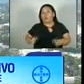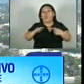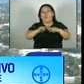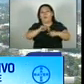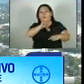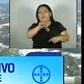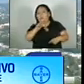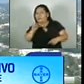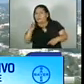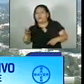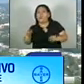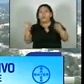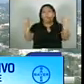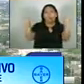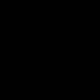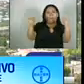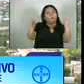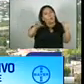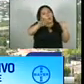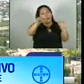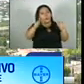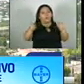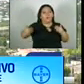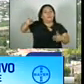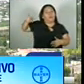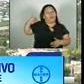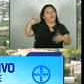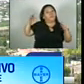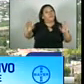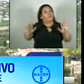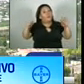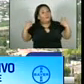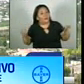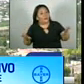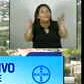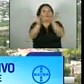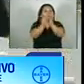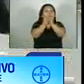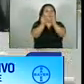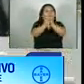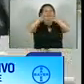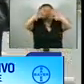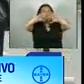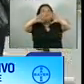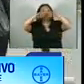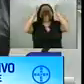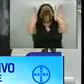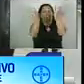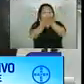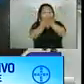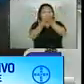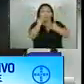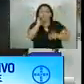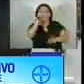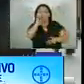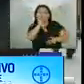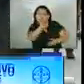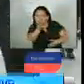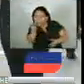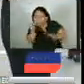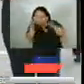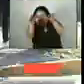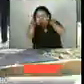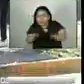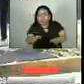siendo elevada comparada con años anteriores debido a la crisis mundial. De acuerdo a los datos oficiales, para el mes